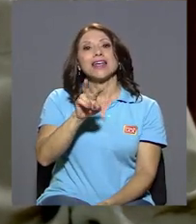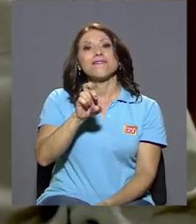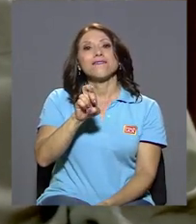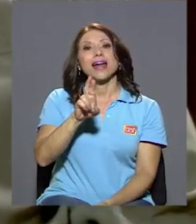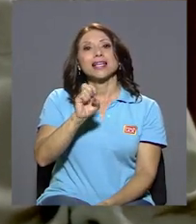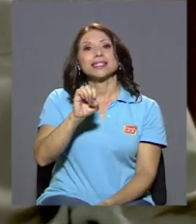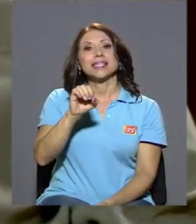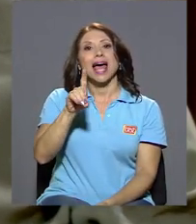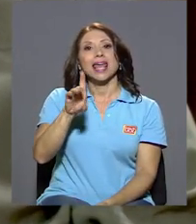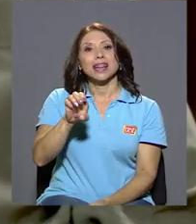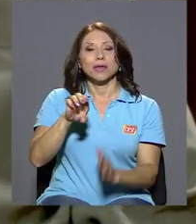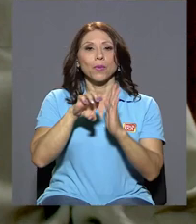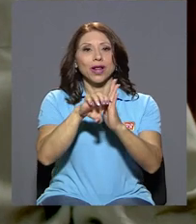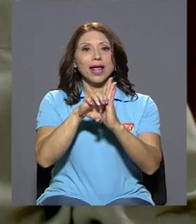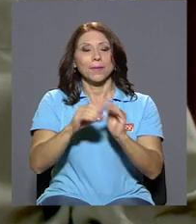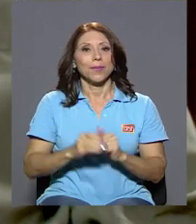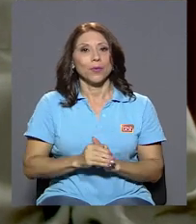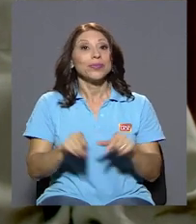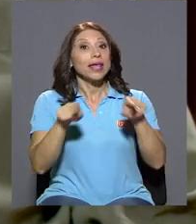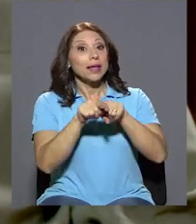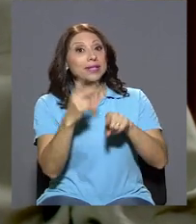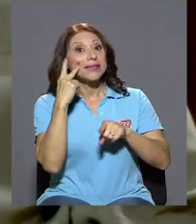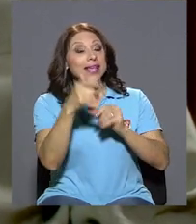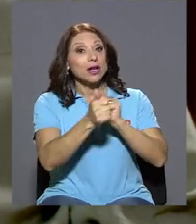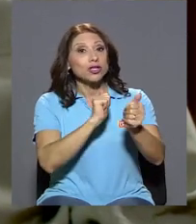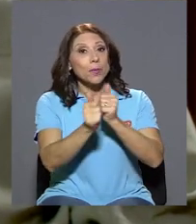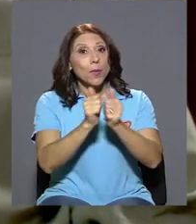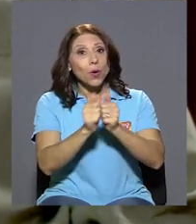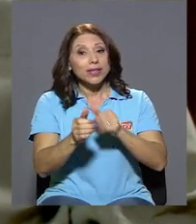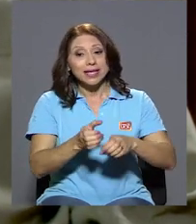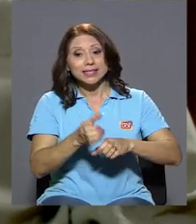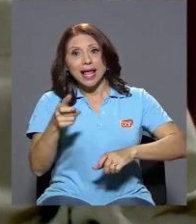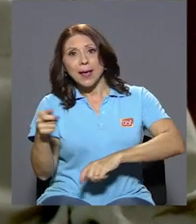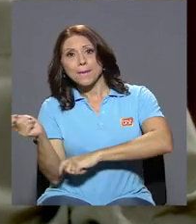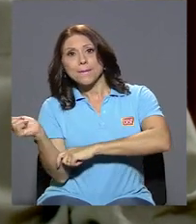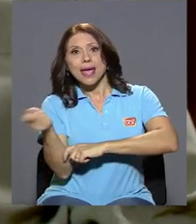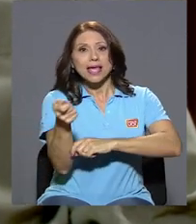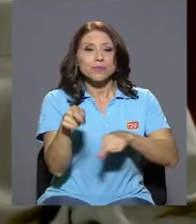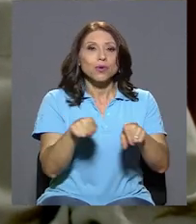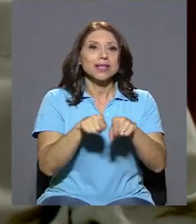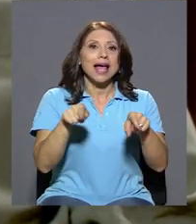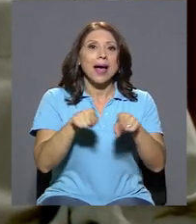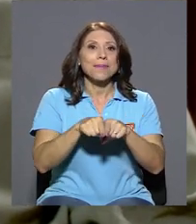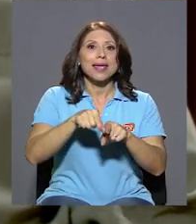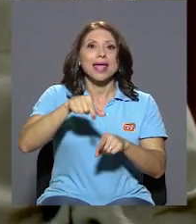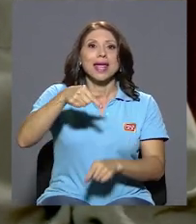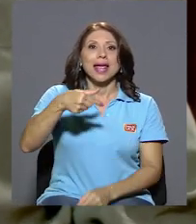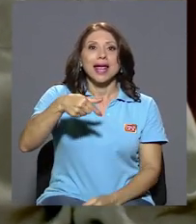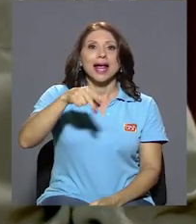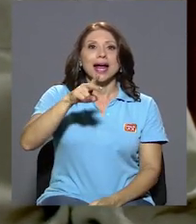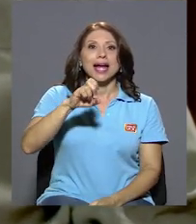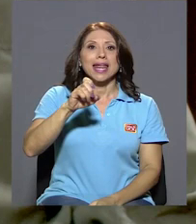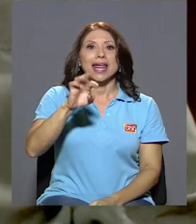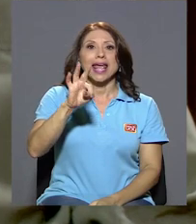por ejemplo se habían los deportes en el béisbol en el cricket